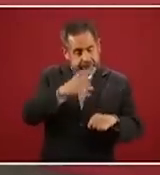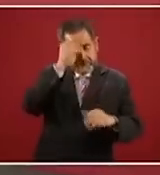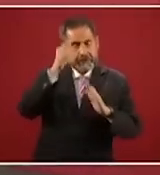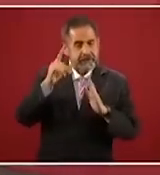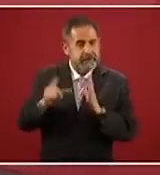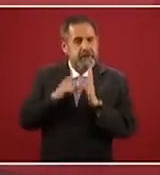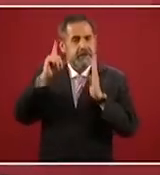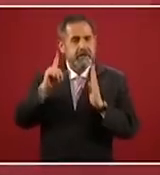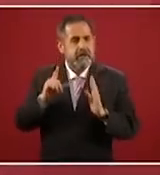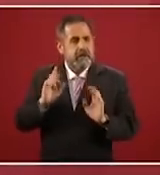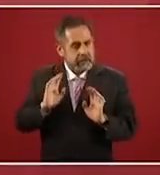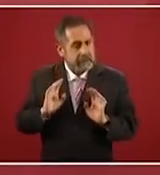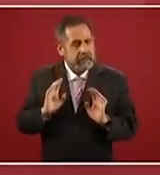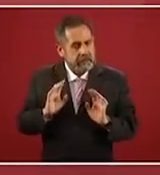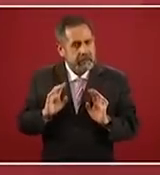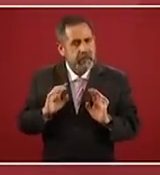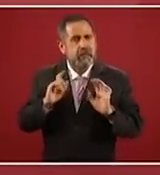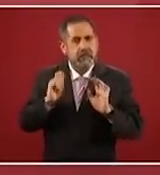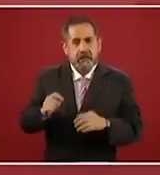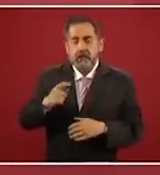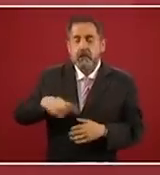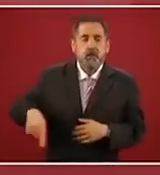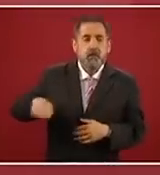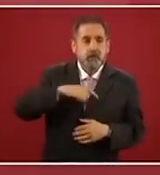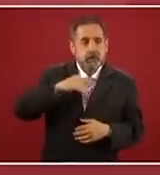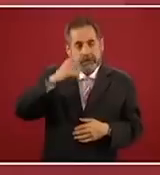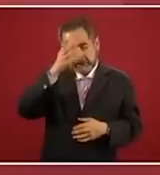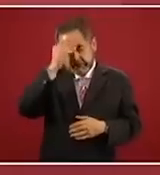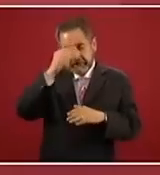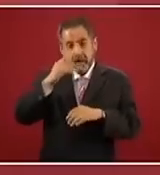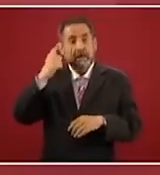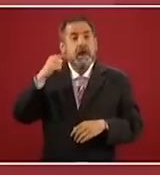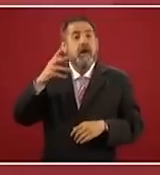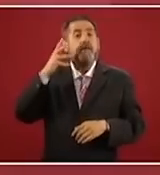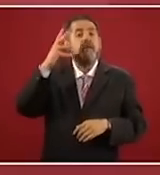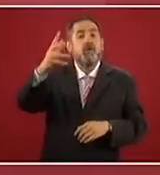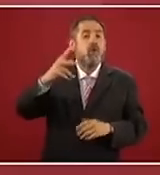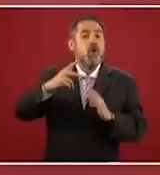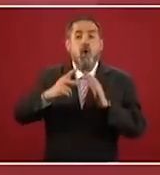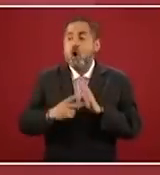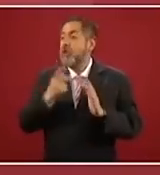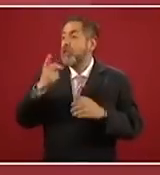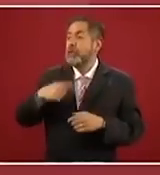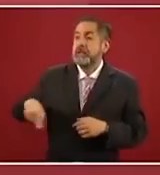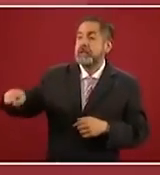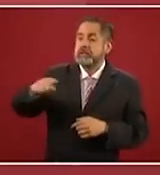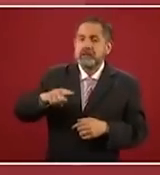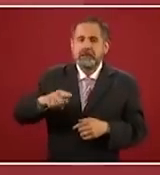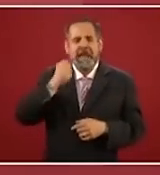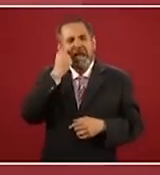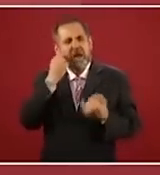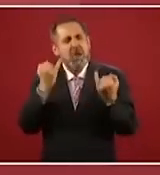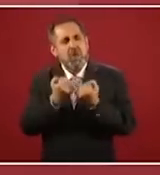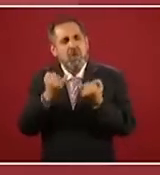una acción aleccionadora para que nunca jamás nadie se atreva